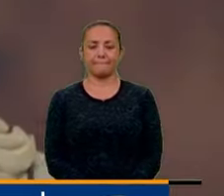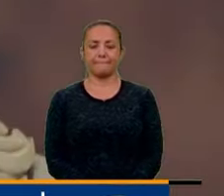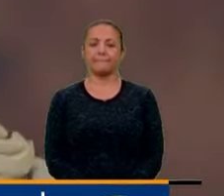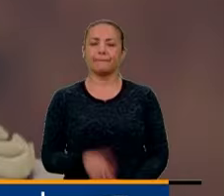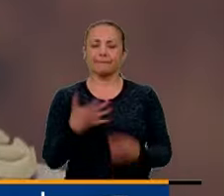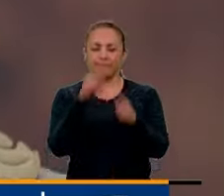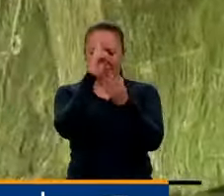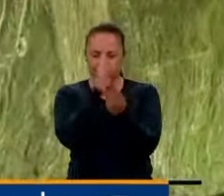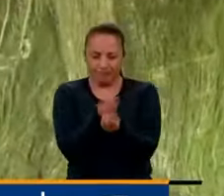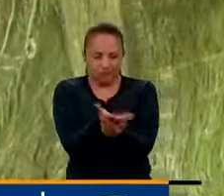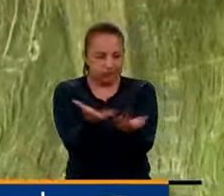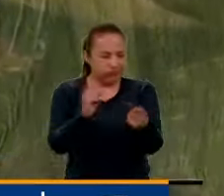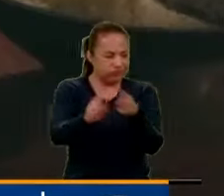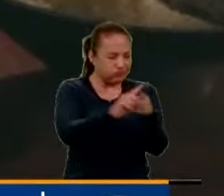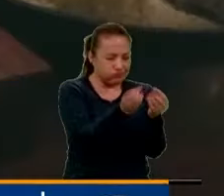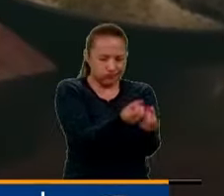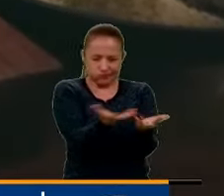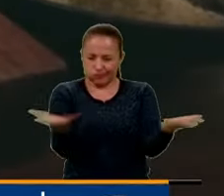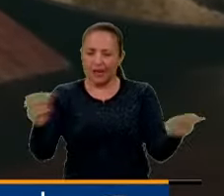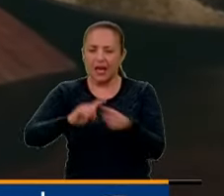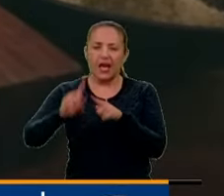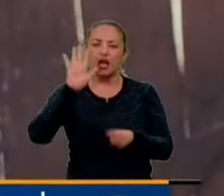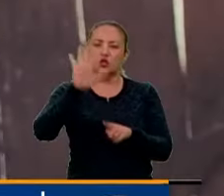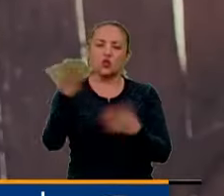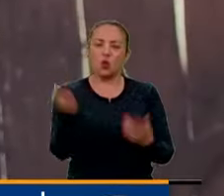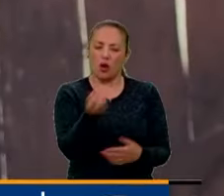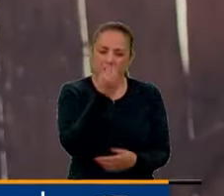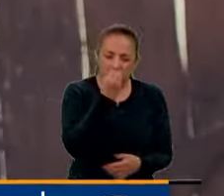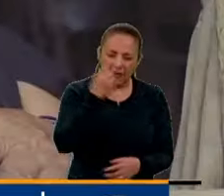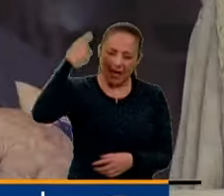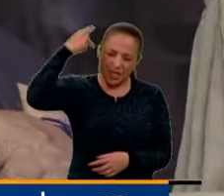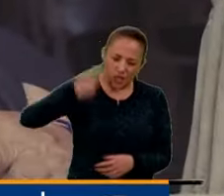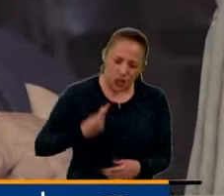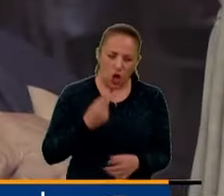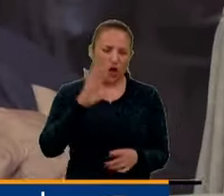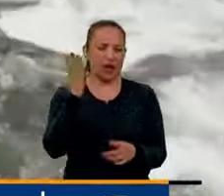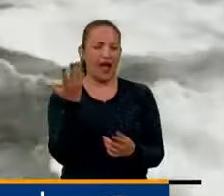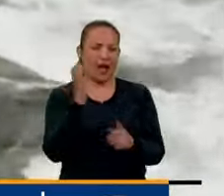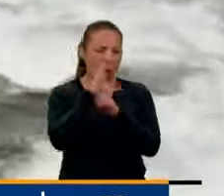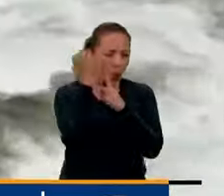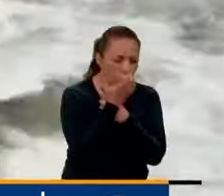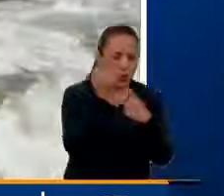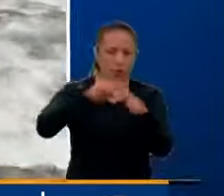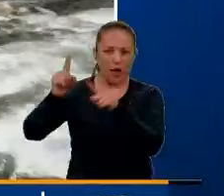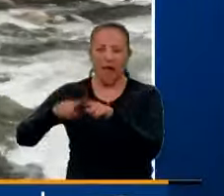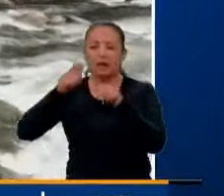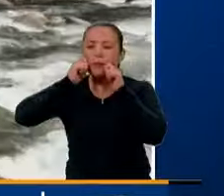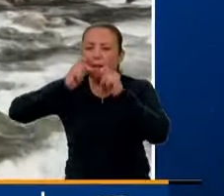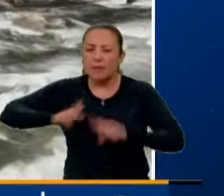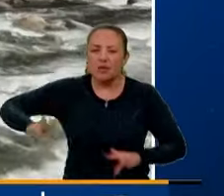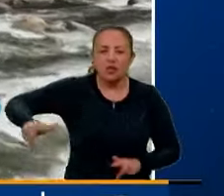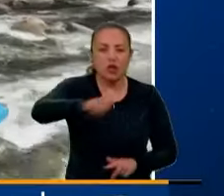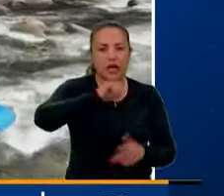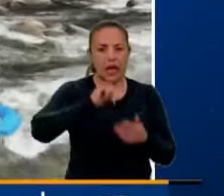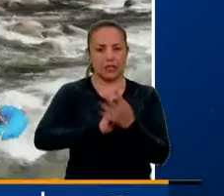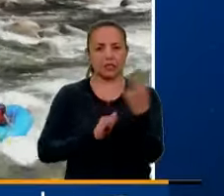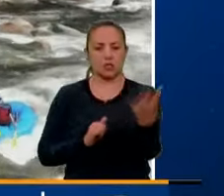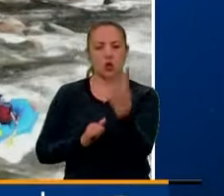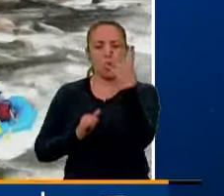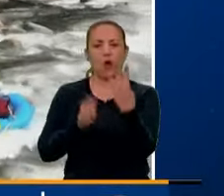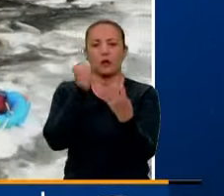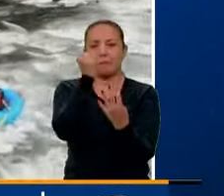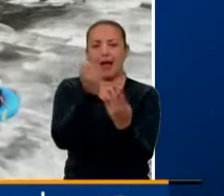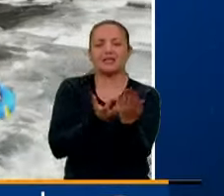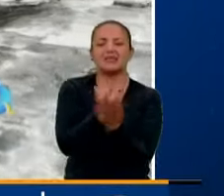Diversidad, cultura, historia, gastronomía y lo mejor, la calidez de la gente, hacen de estos cuatro destinos turísticos recomendados